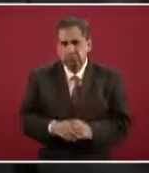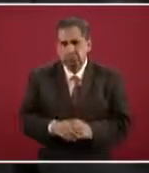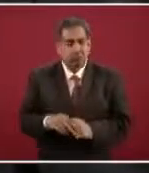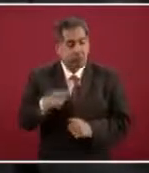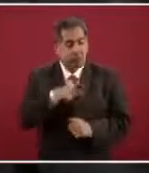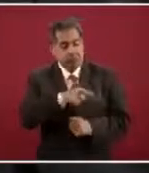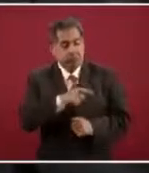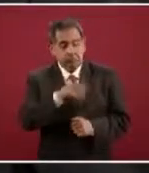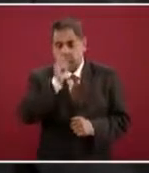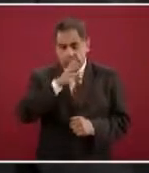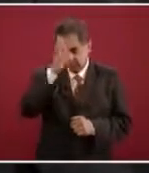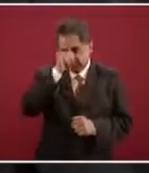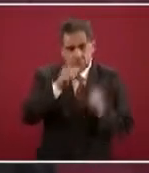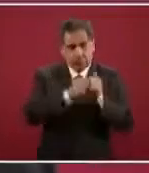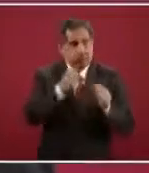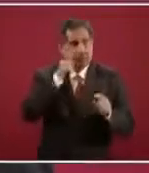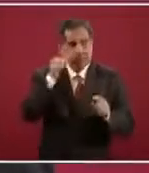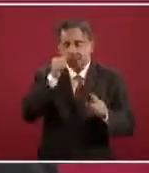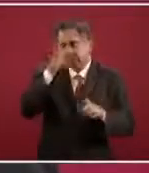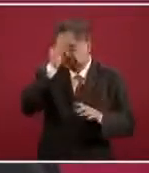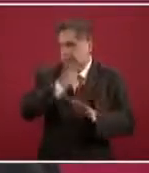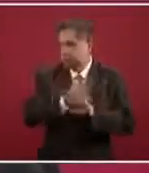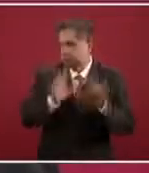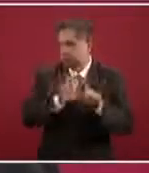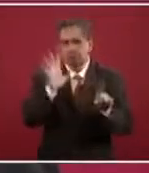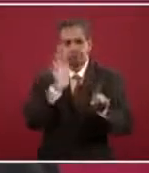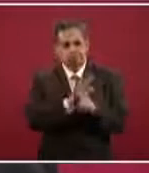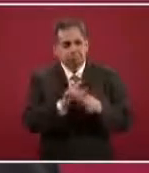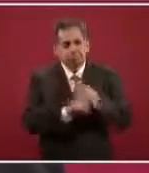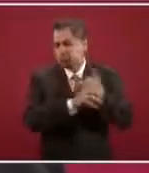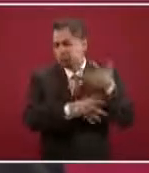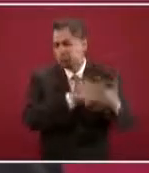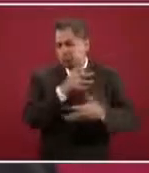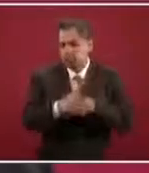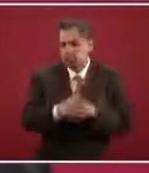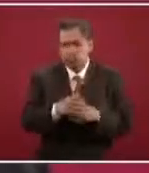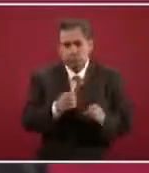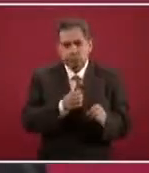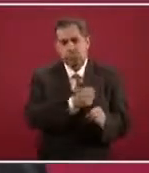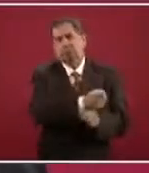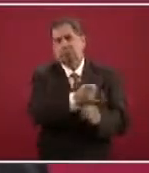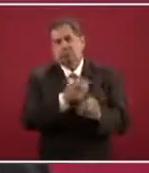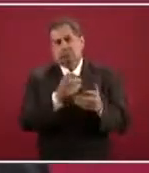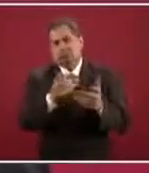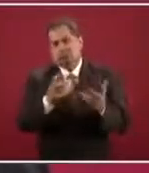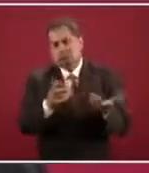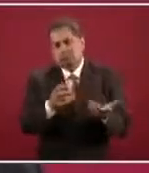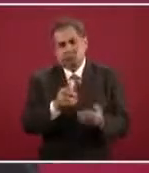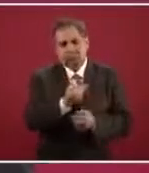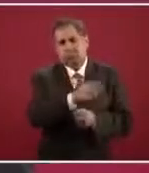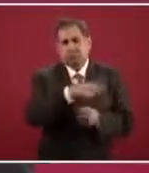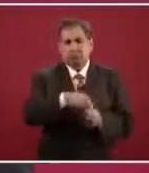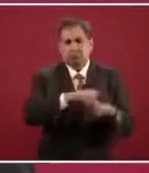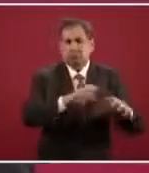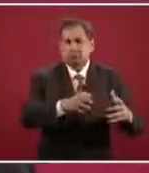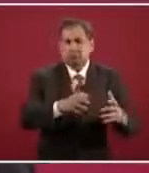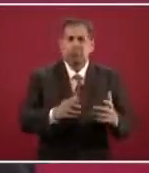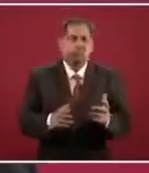de acuerdo con lo que pasó ayer, de que se agredió a